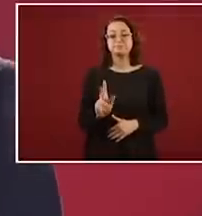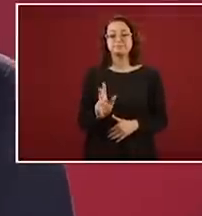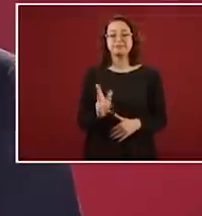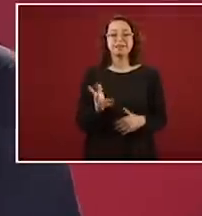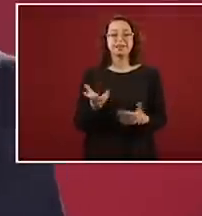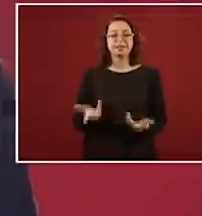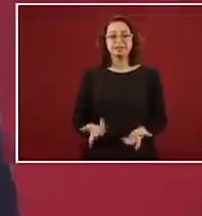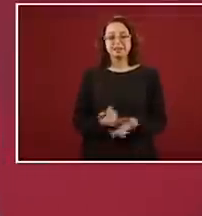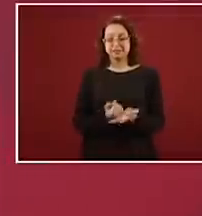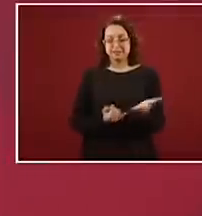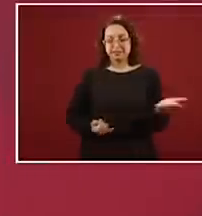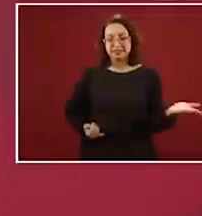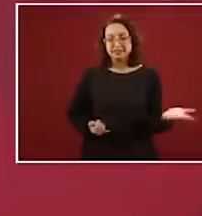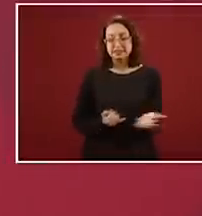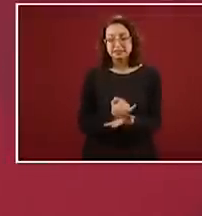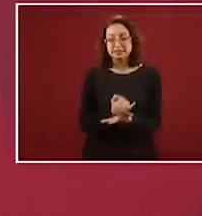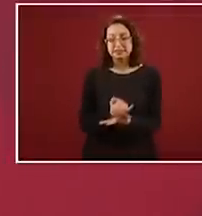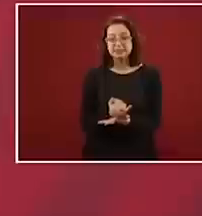de